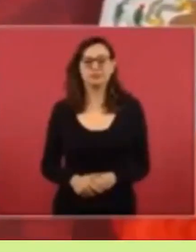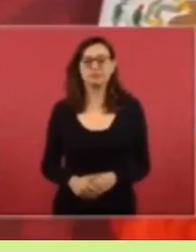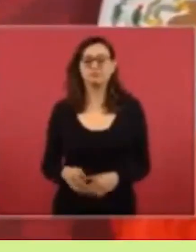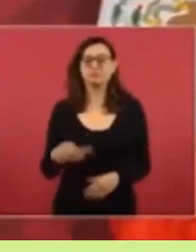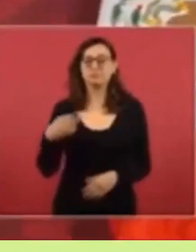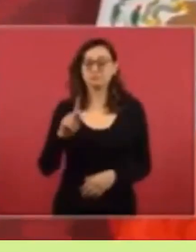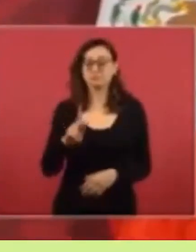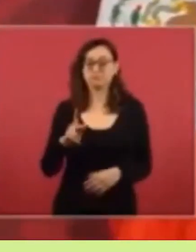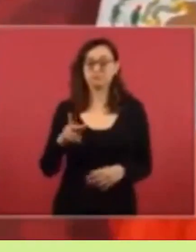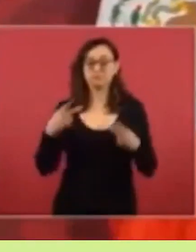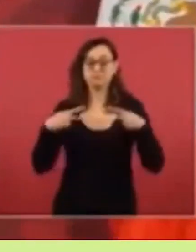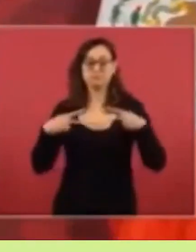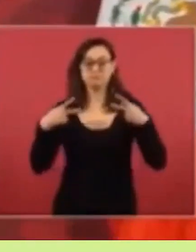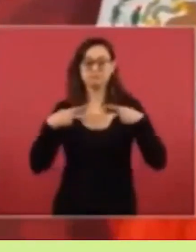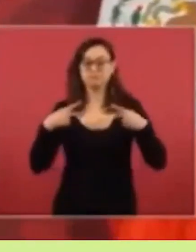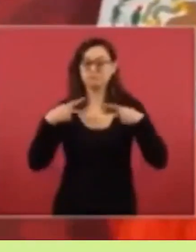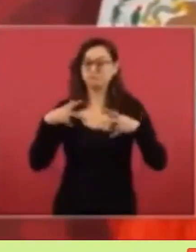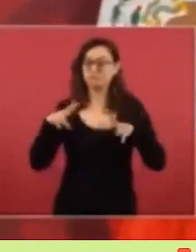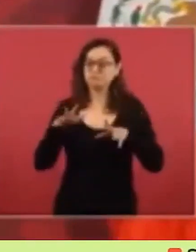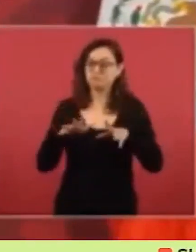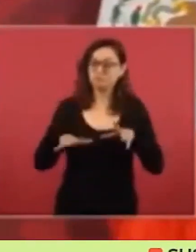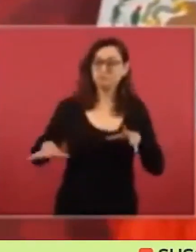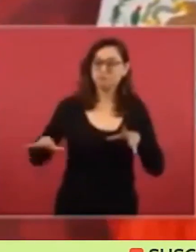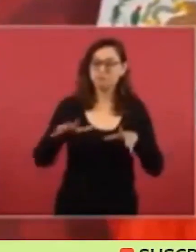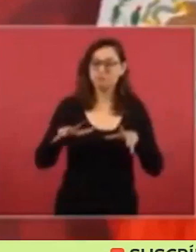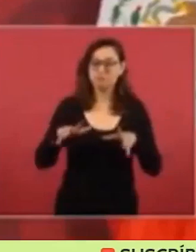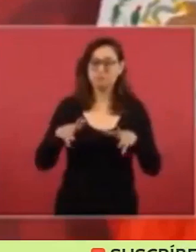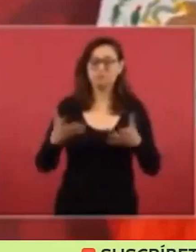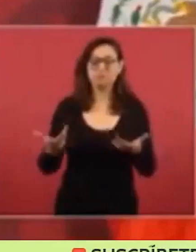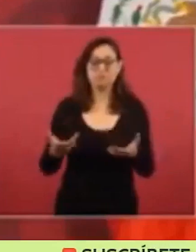unidos todos los conservadores